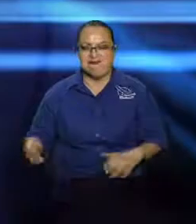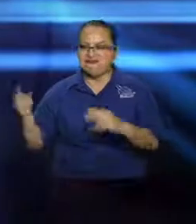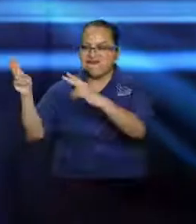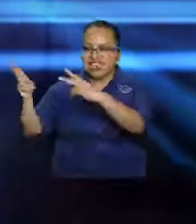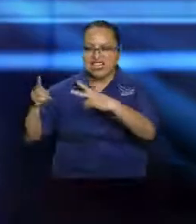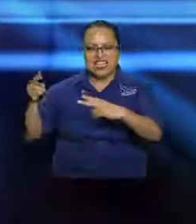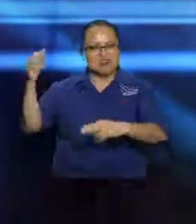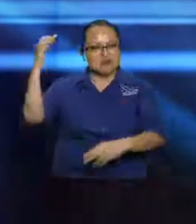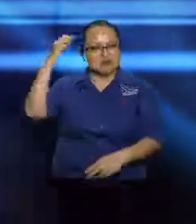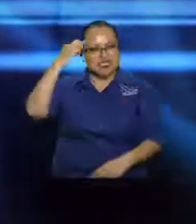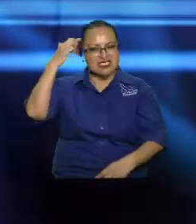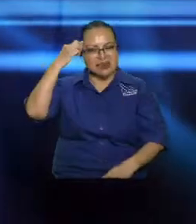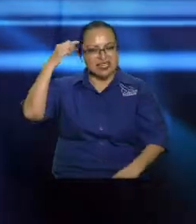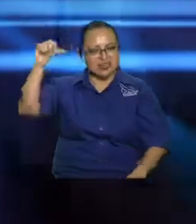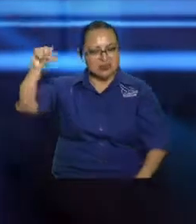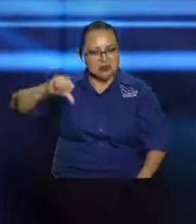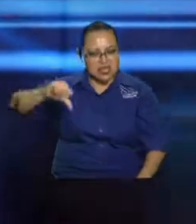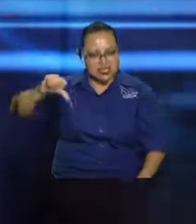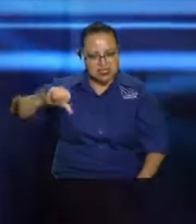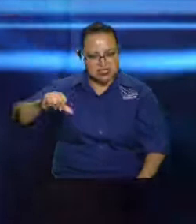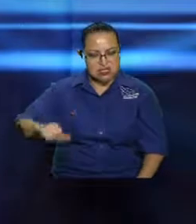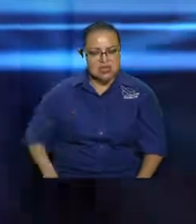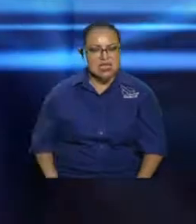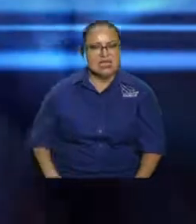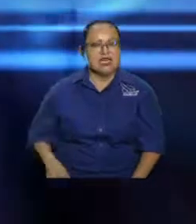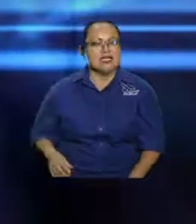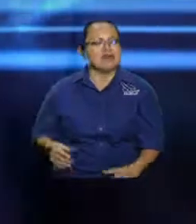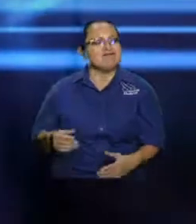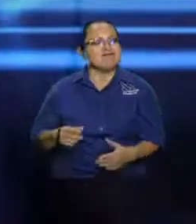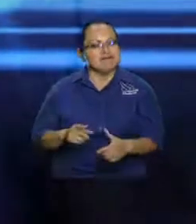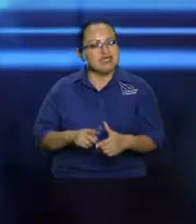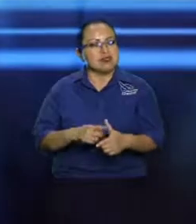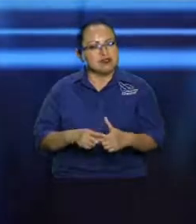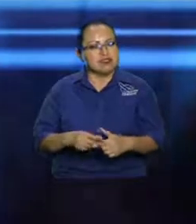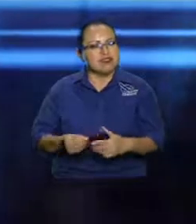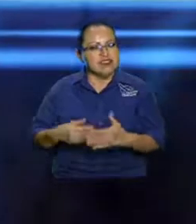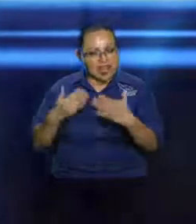doy. Incluso a veces cuando ya dieron algo, lo quieren quitar.